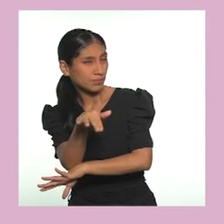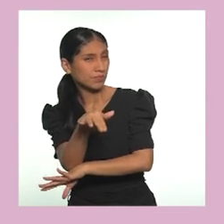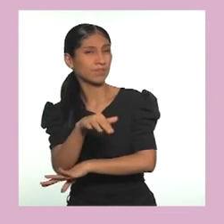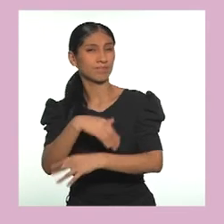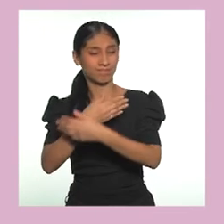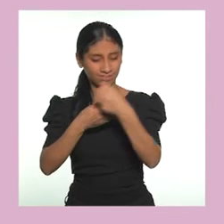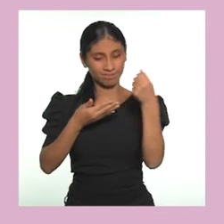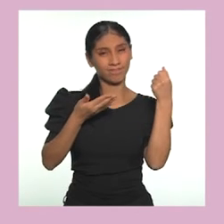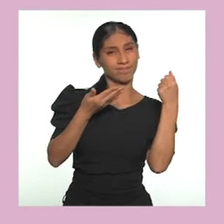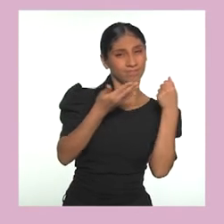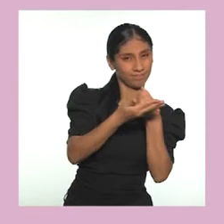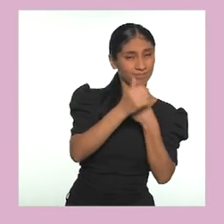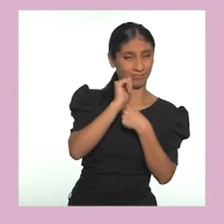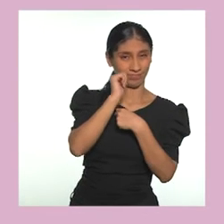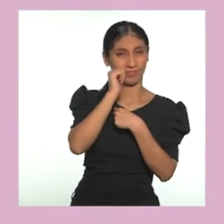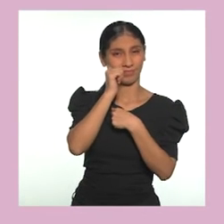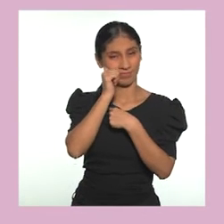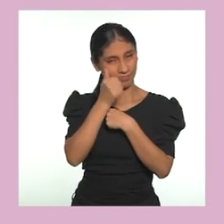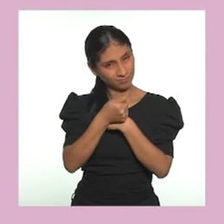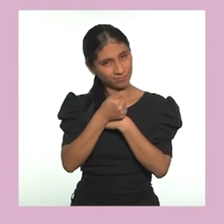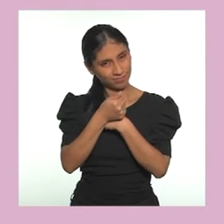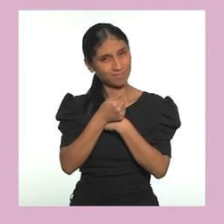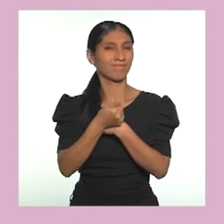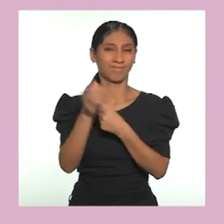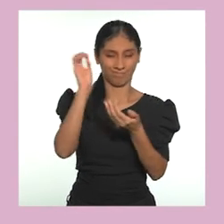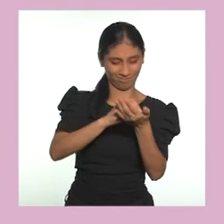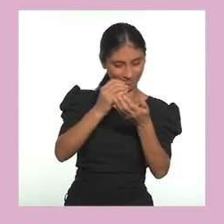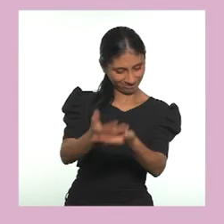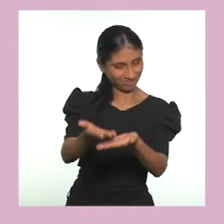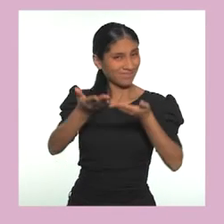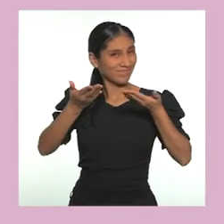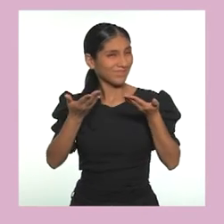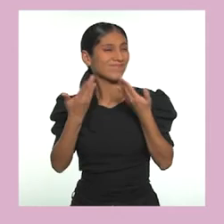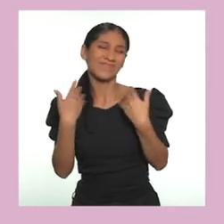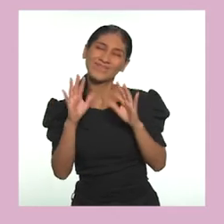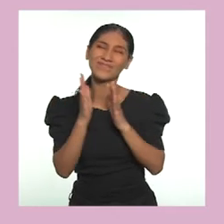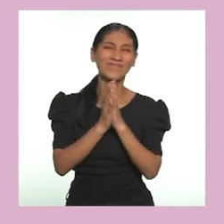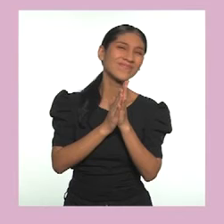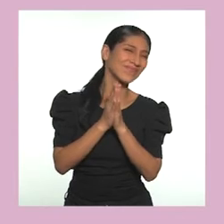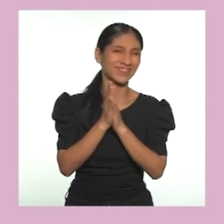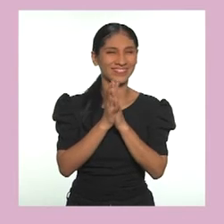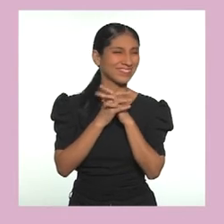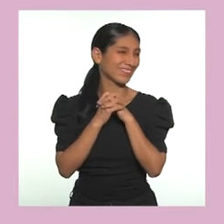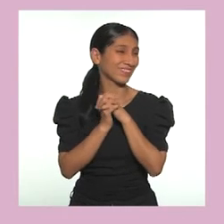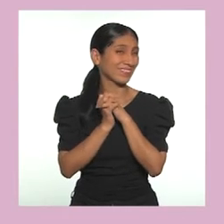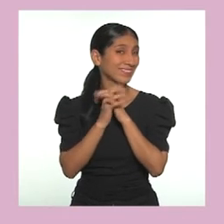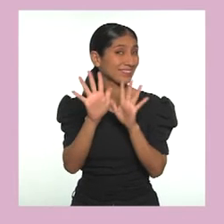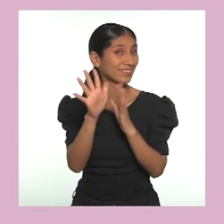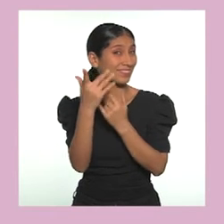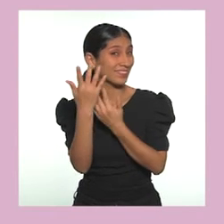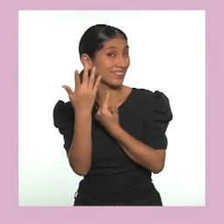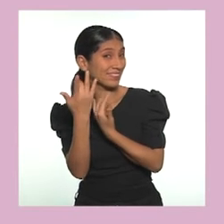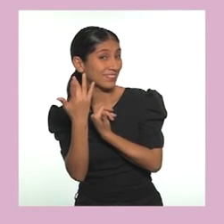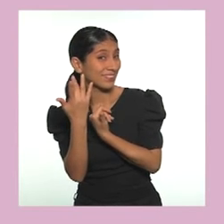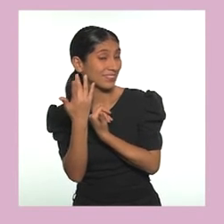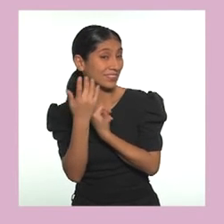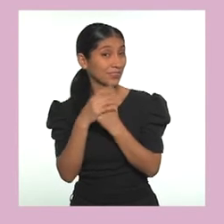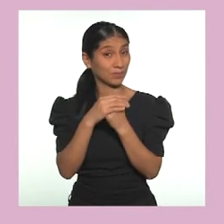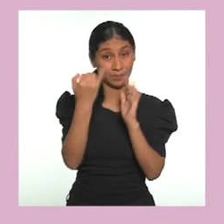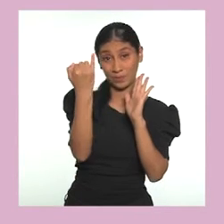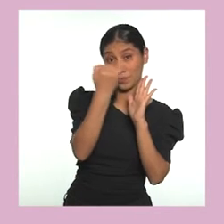tarde las metemos y mañana las volvemos a sacar. ¿Sí? Ya, abuelita. ¡Ay!